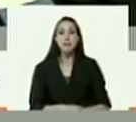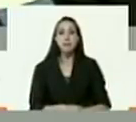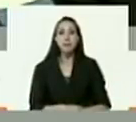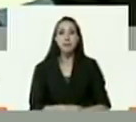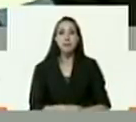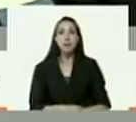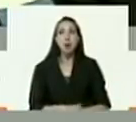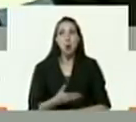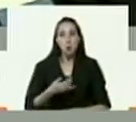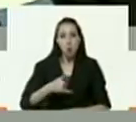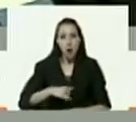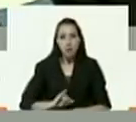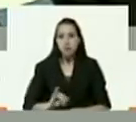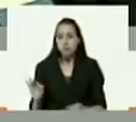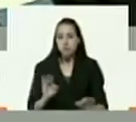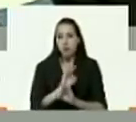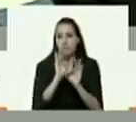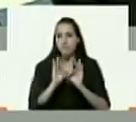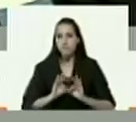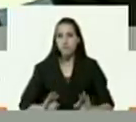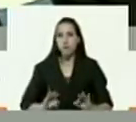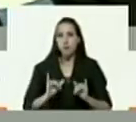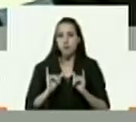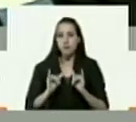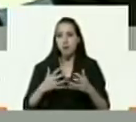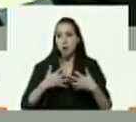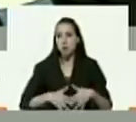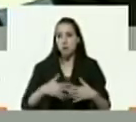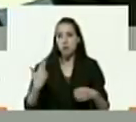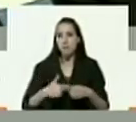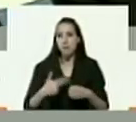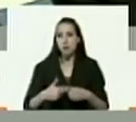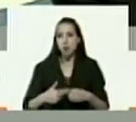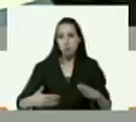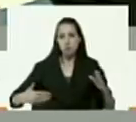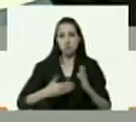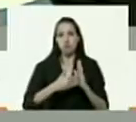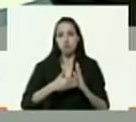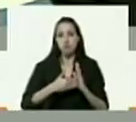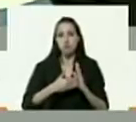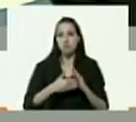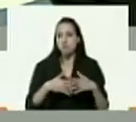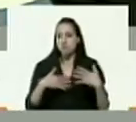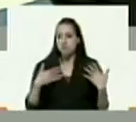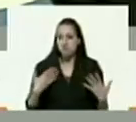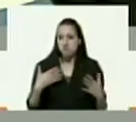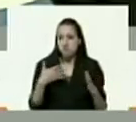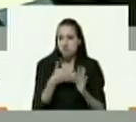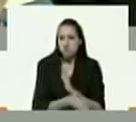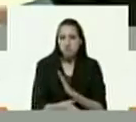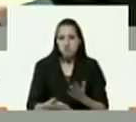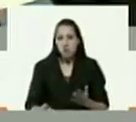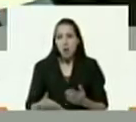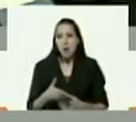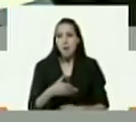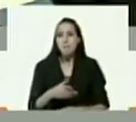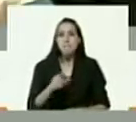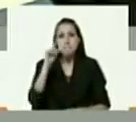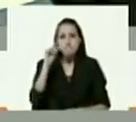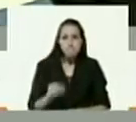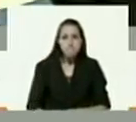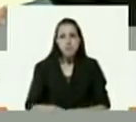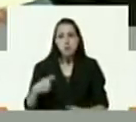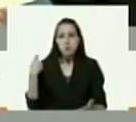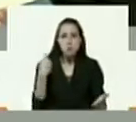puede haber un efecto como este en su industria petrolera. Eso quiere decir menos ingresos para el país, menos capacidad para